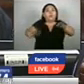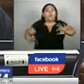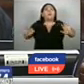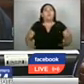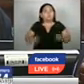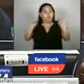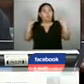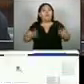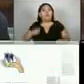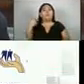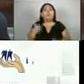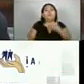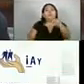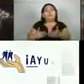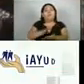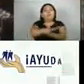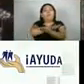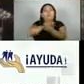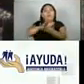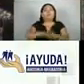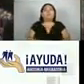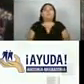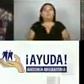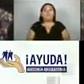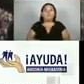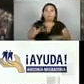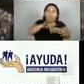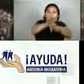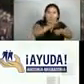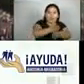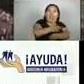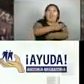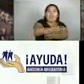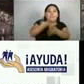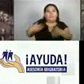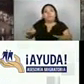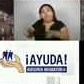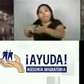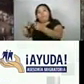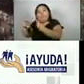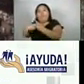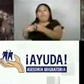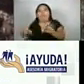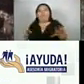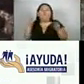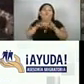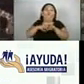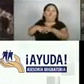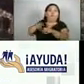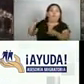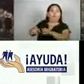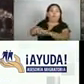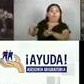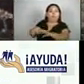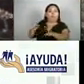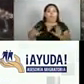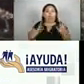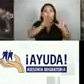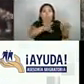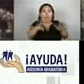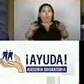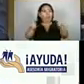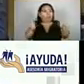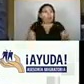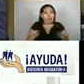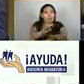de un sistema de justicia sano. Antes de la votación, los diputados de Arena se retiraron del salón legislativo, dejaron vacíos